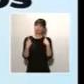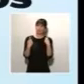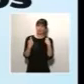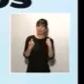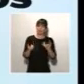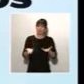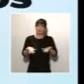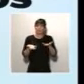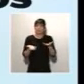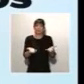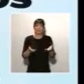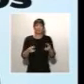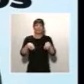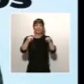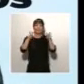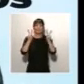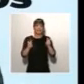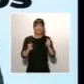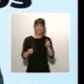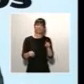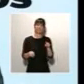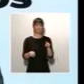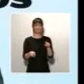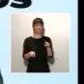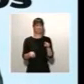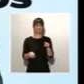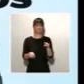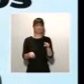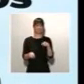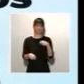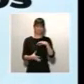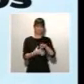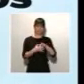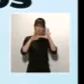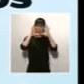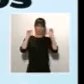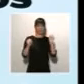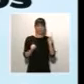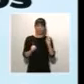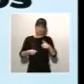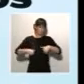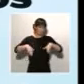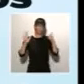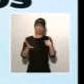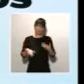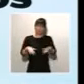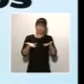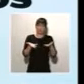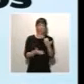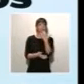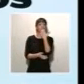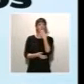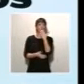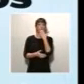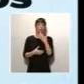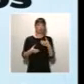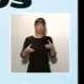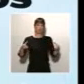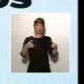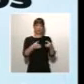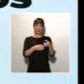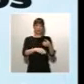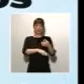no nos parecen propias, pero también lo hacemos. Pongo, por ejemplo, como la Unidad de Baleares de Defensa